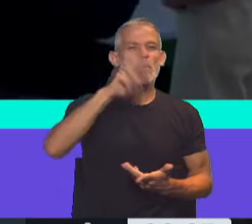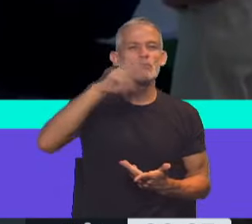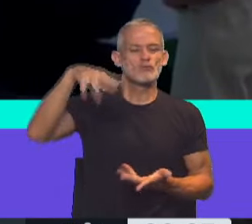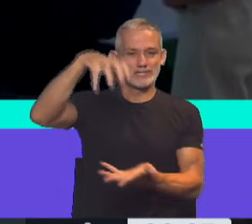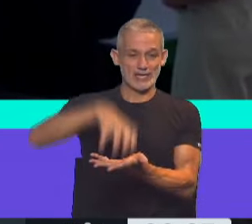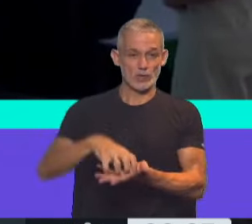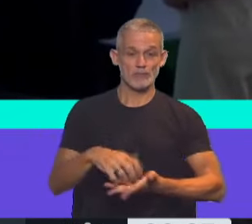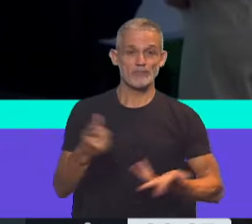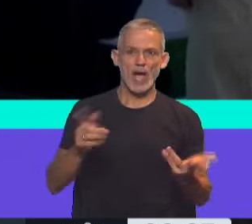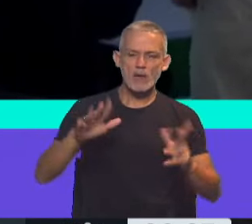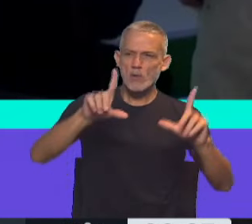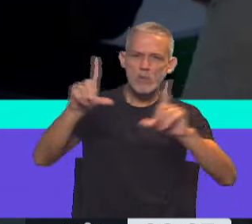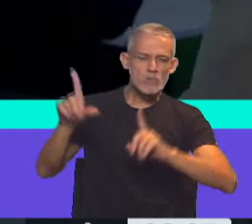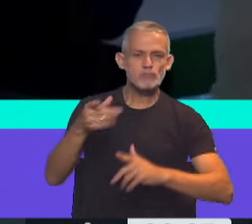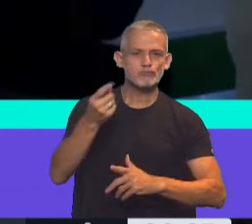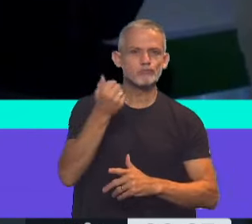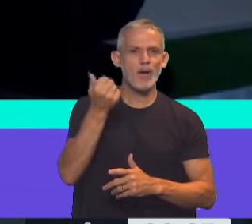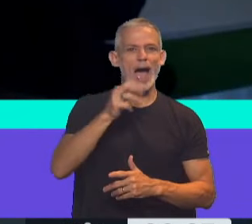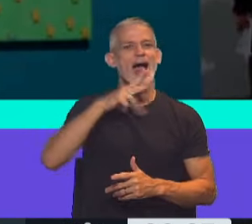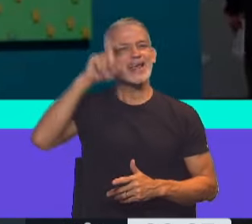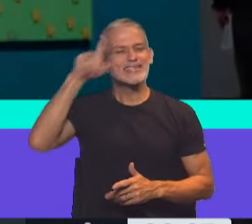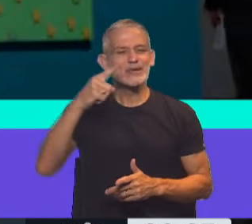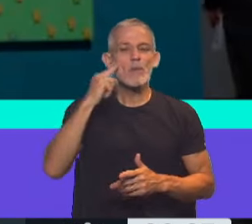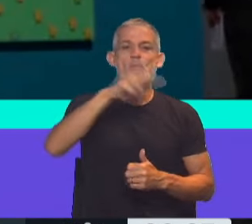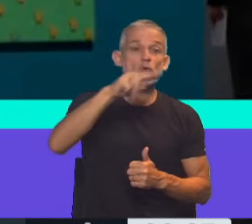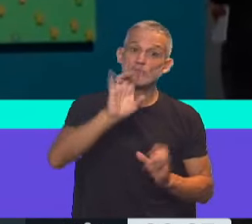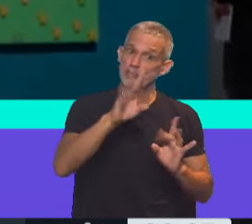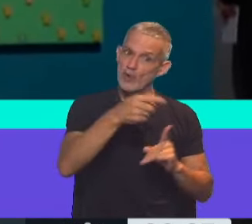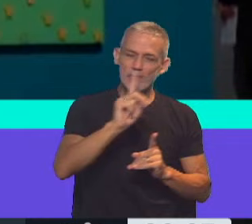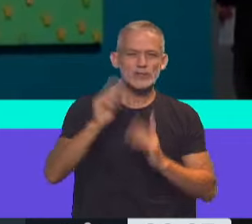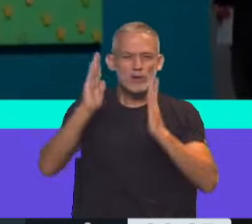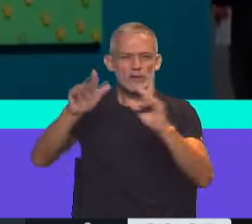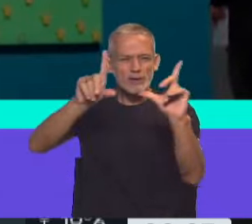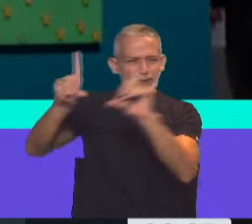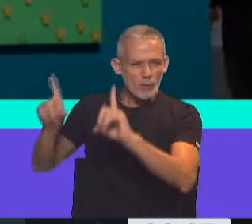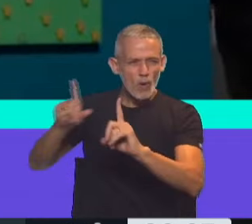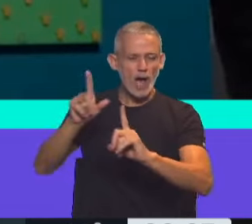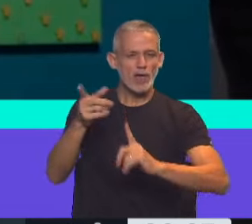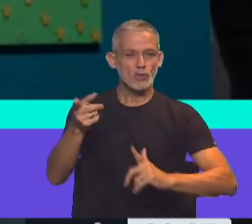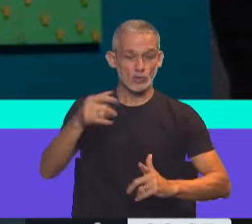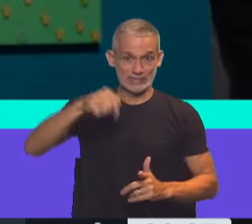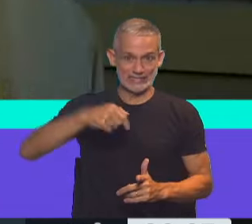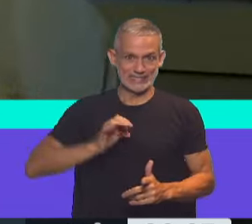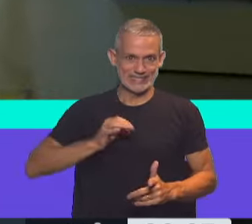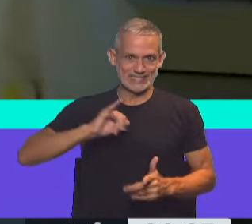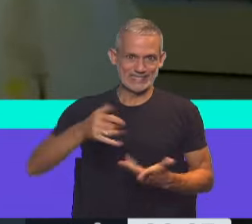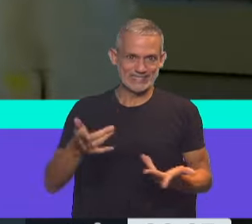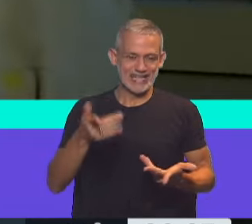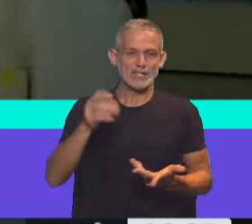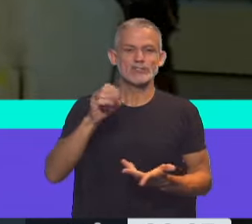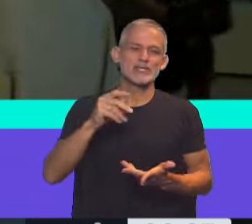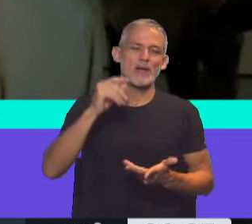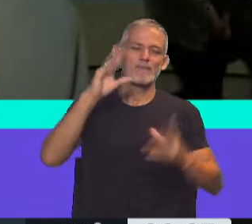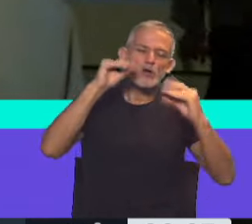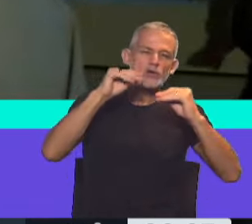El arte se hace presente en Mar del Plata, no solamente en museos, sino también en galerías de arte. Sí, este año a lo que se llama la Noche de los